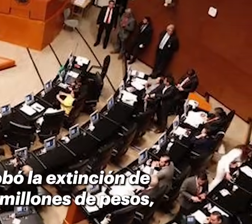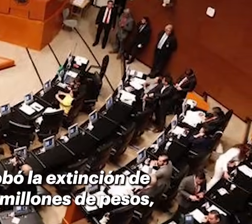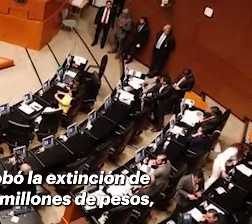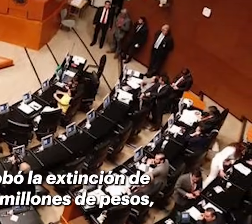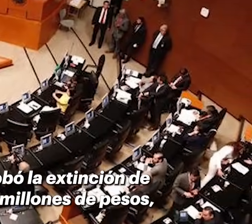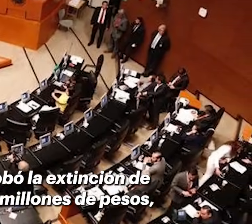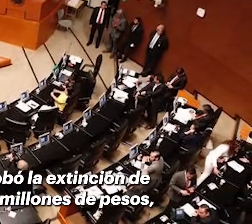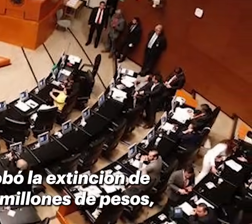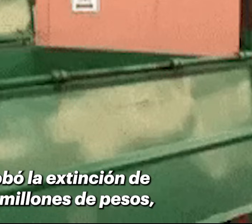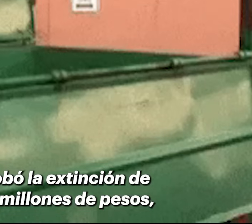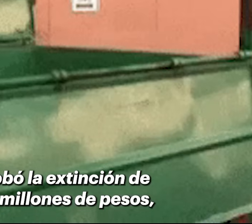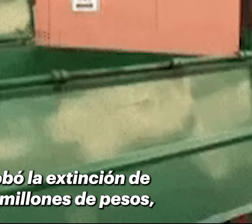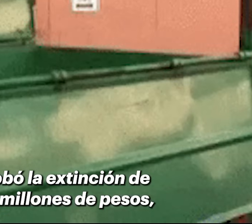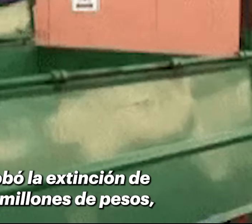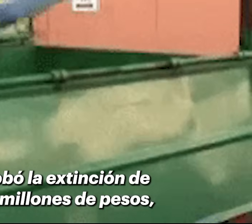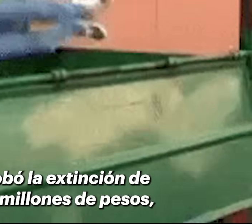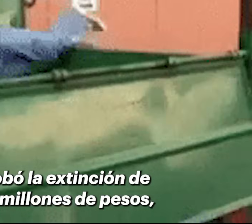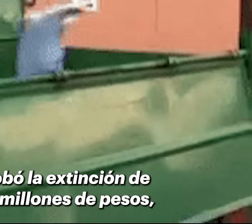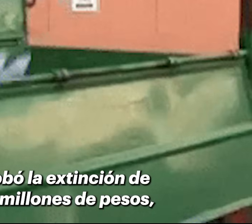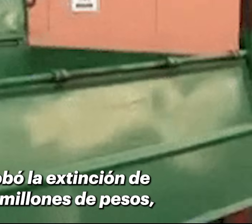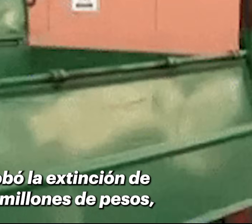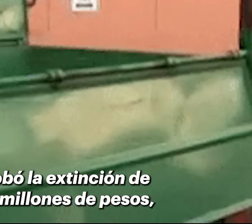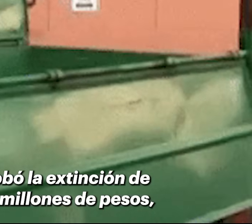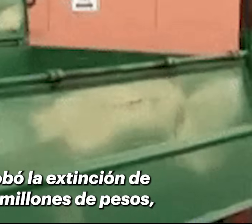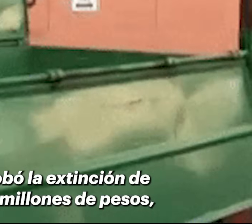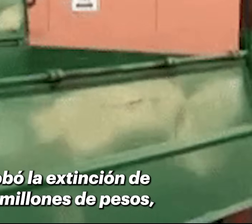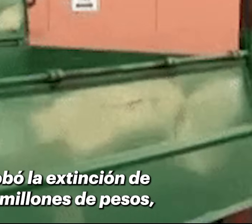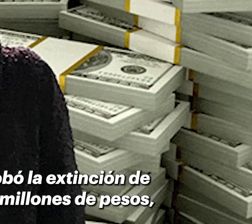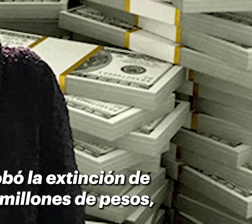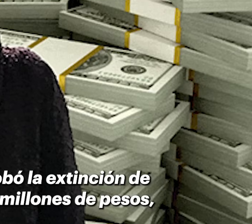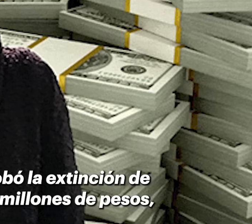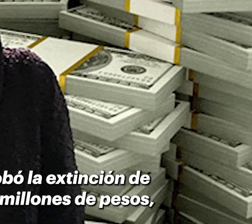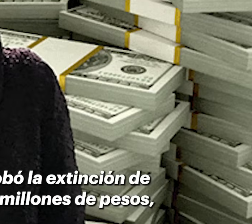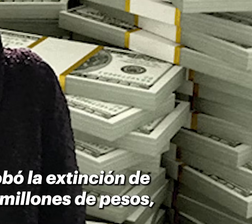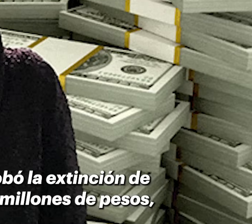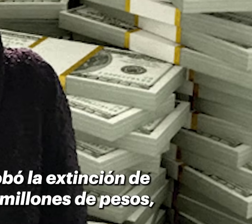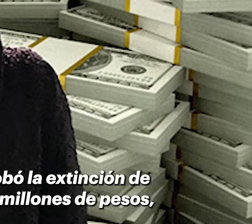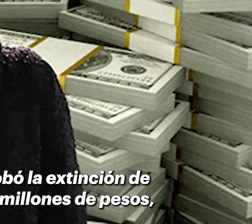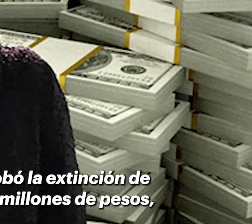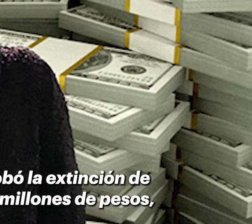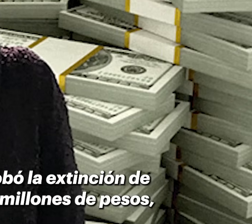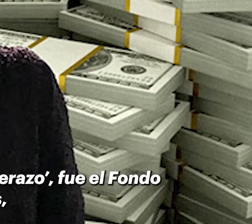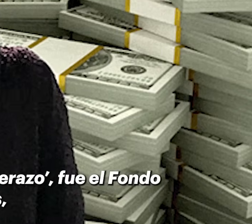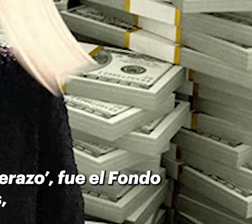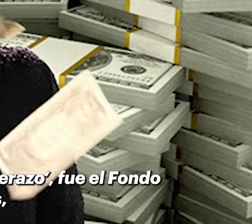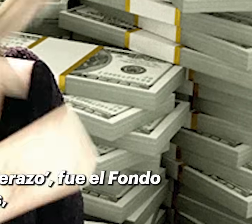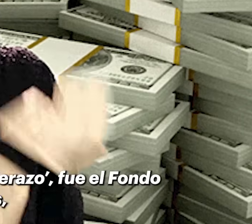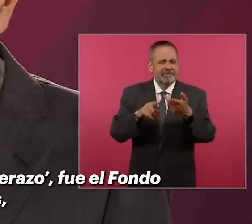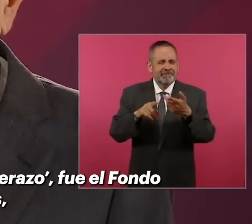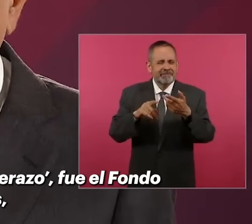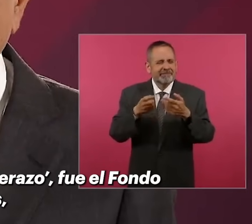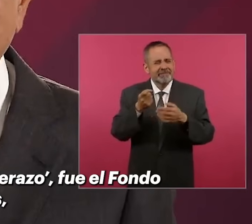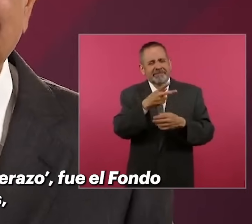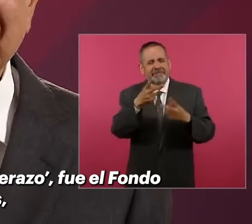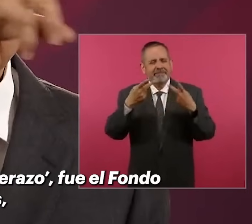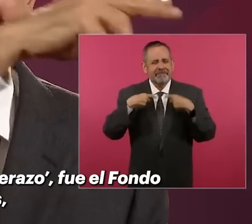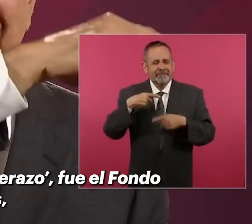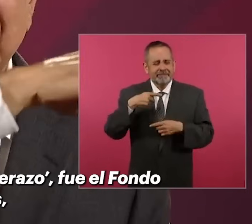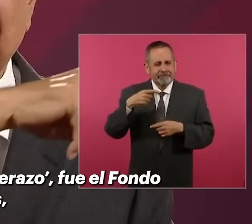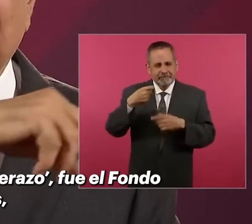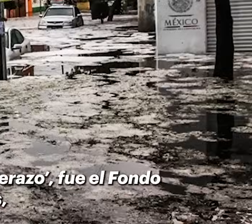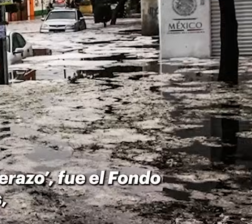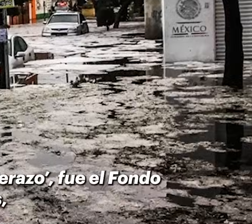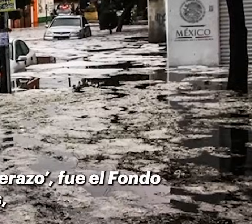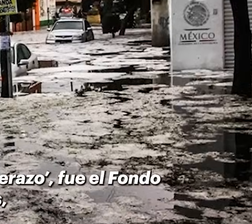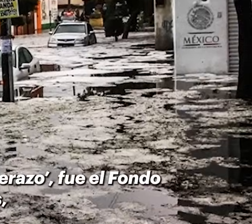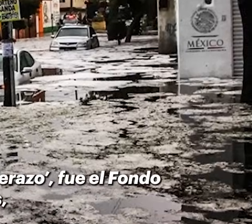la República aprobó la extinción de 109 fideicomisos que equivalen a 68 mil millones de pesos. Uno de los primeros a los que les dieron